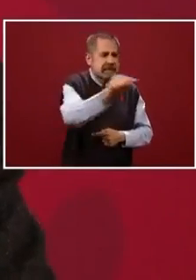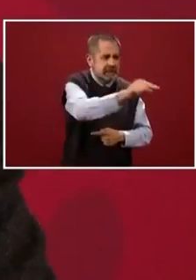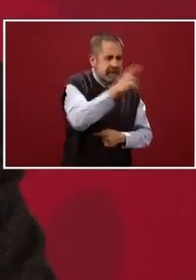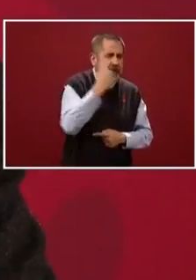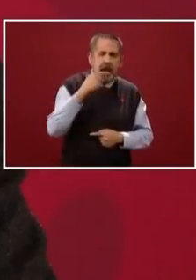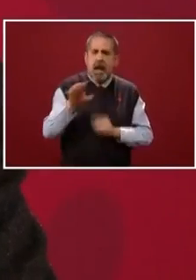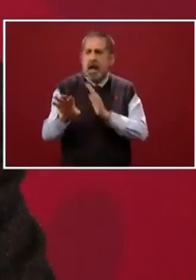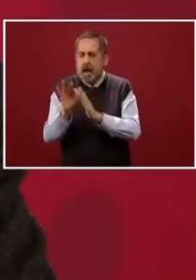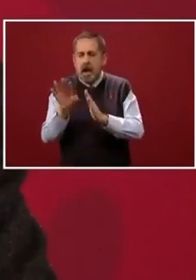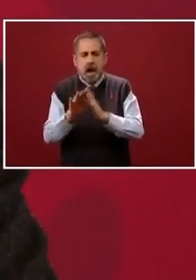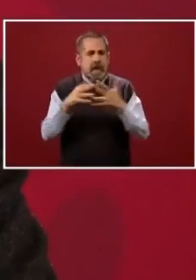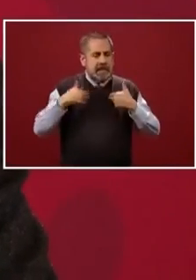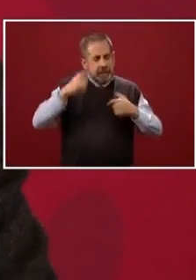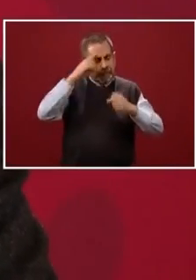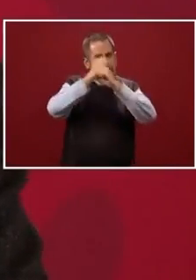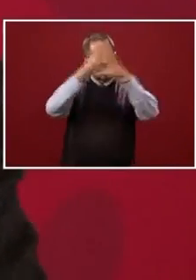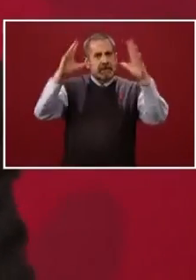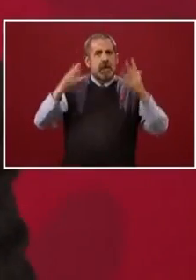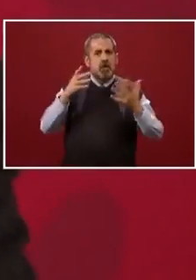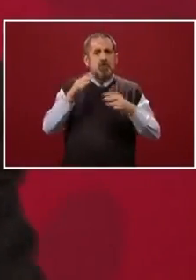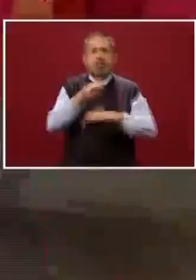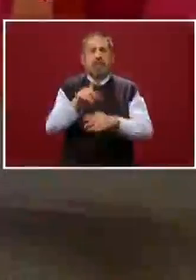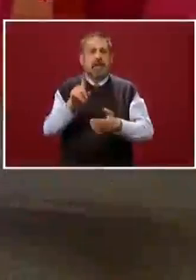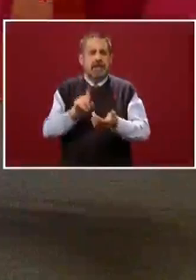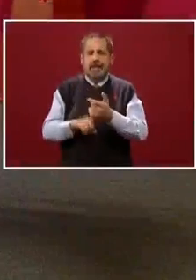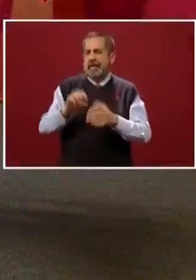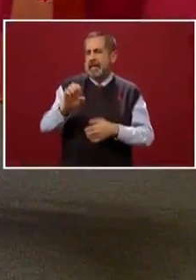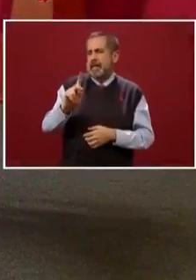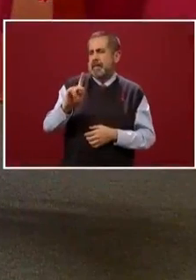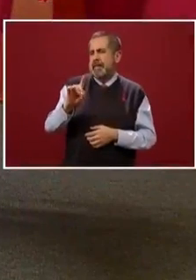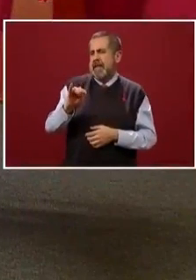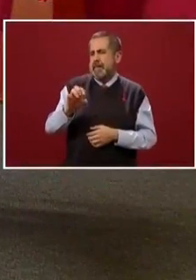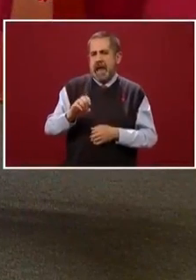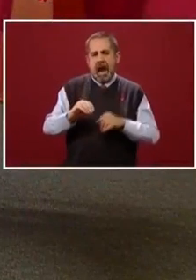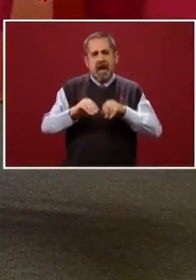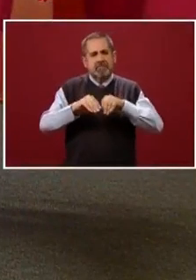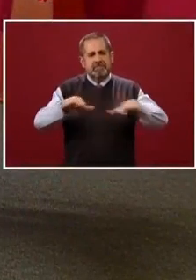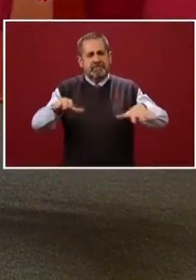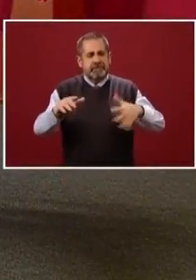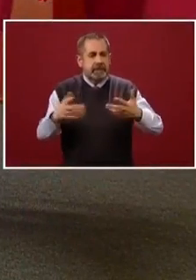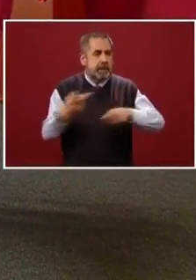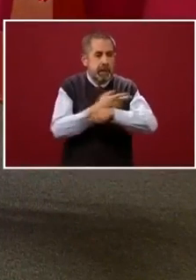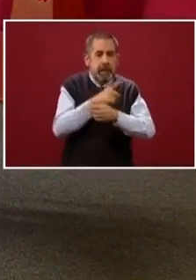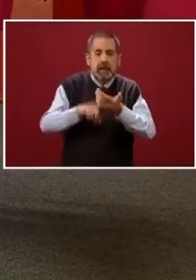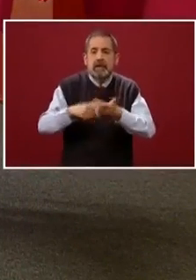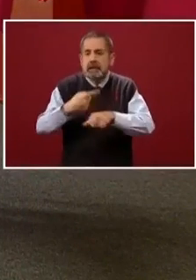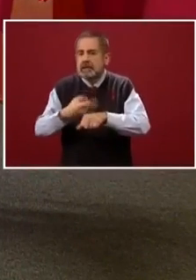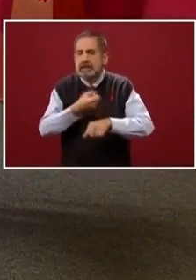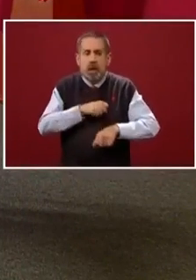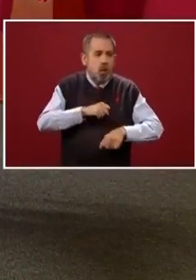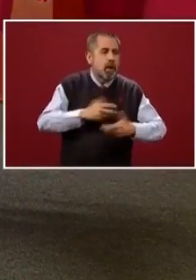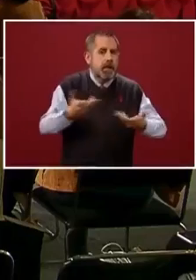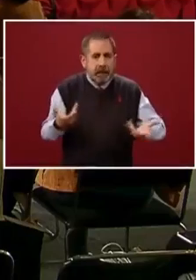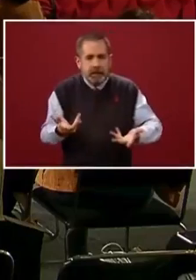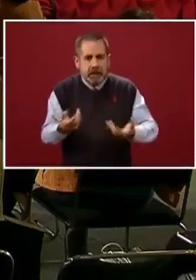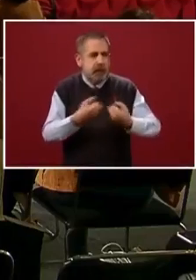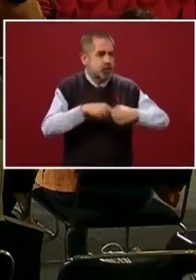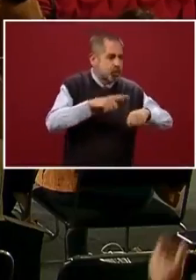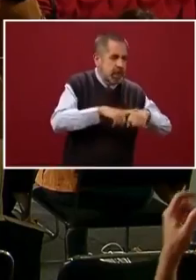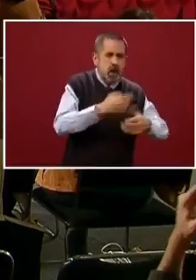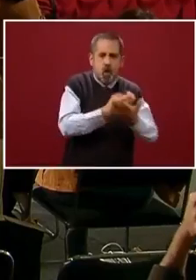el manejo de una epidemia, tanto en el aspecto puramente de salud como de otros aspectos que tienen que ver con lo social, con